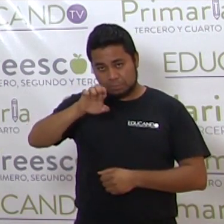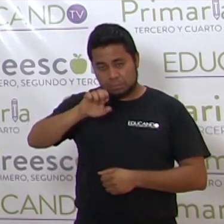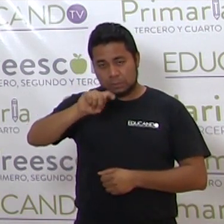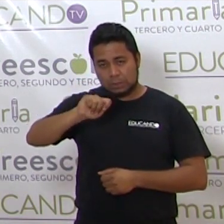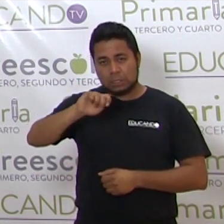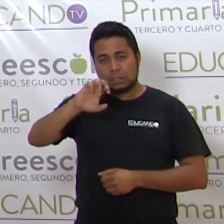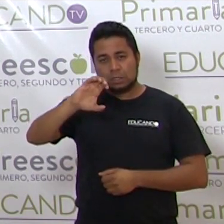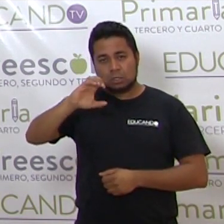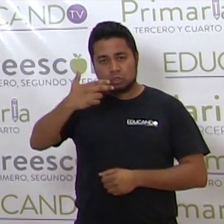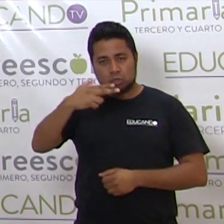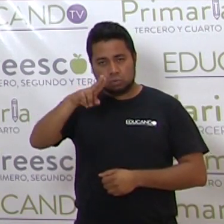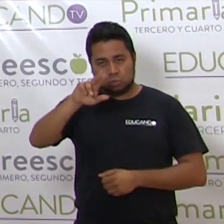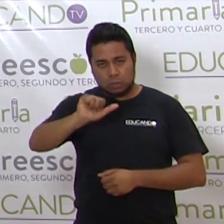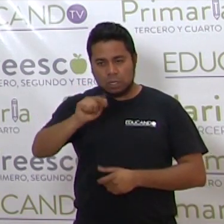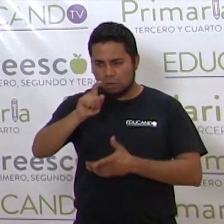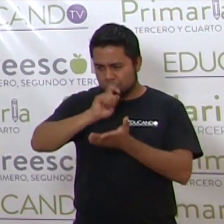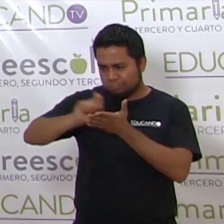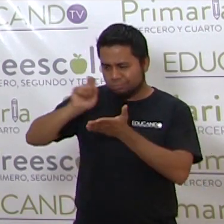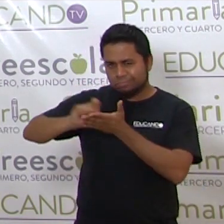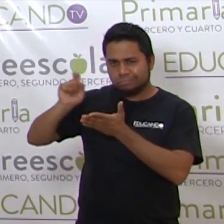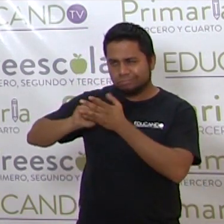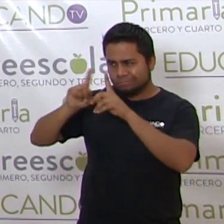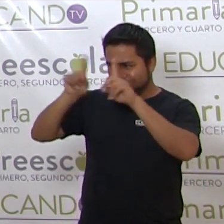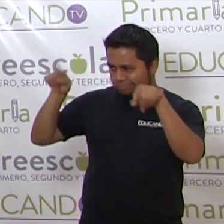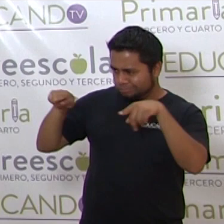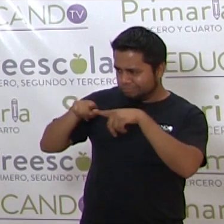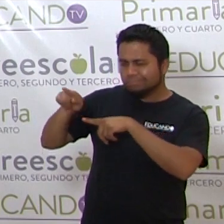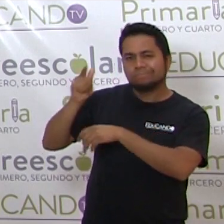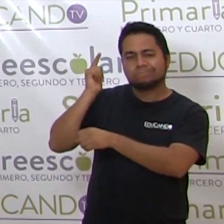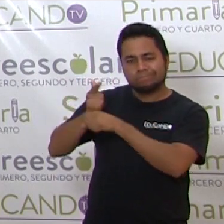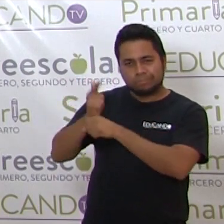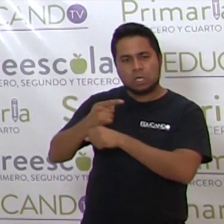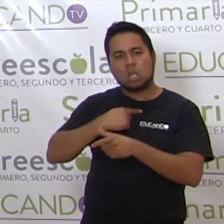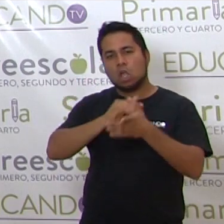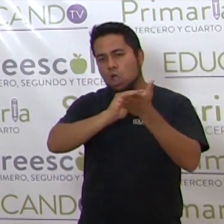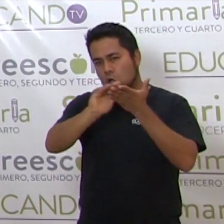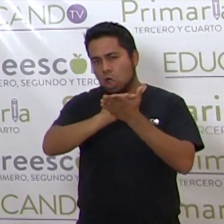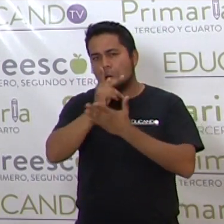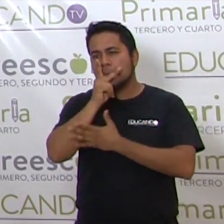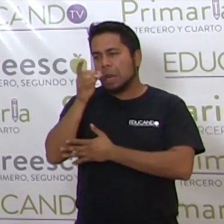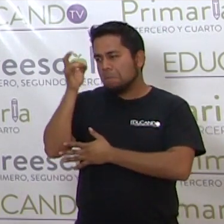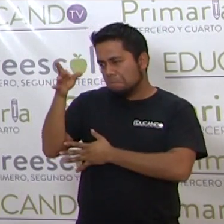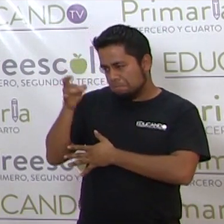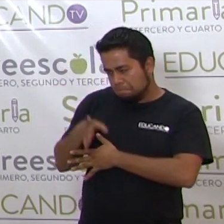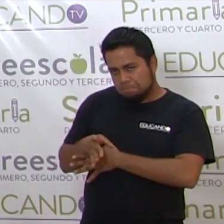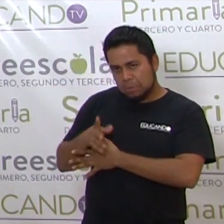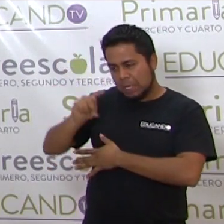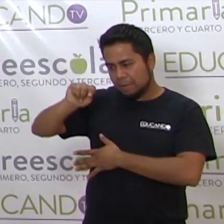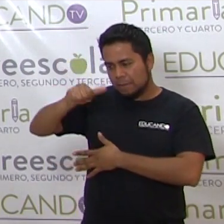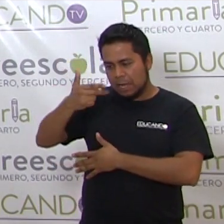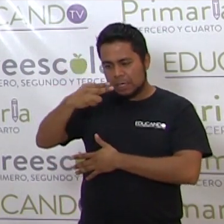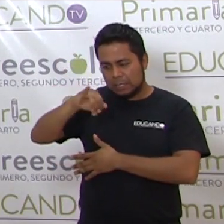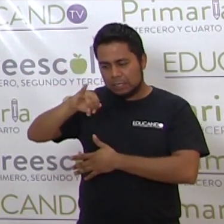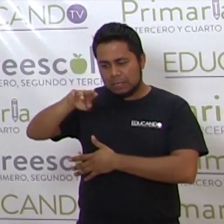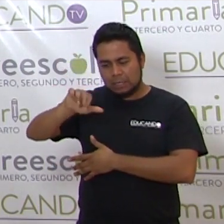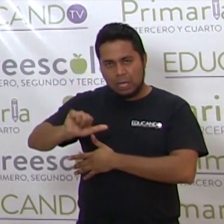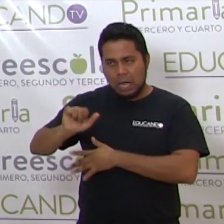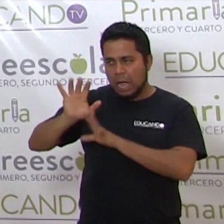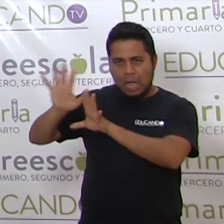voy a escribir en el pizarrón para que ustedes sepan vamos a borrar estas dos que son tan in as